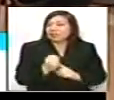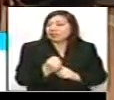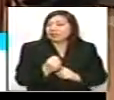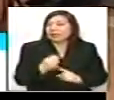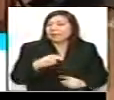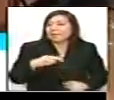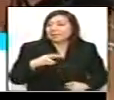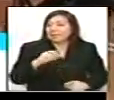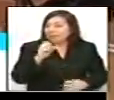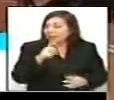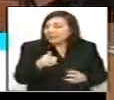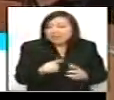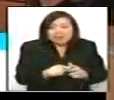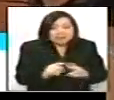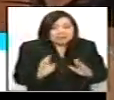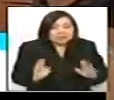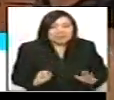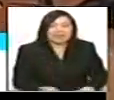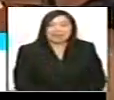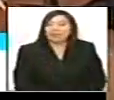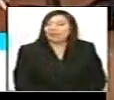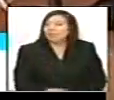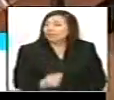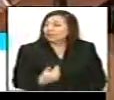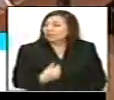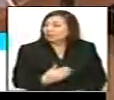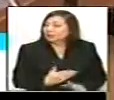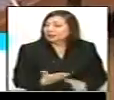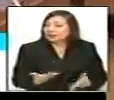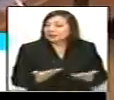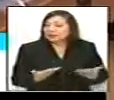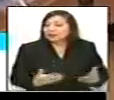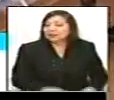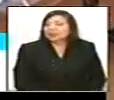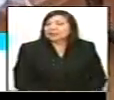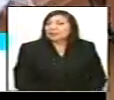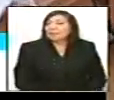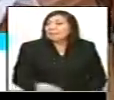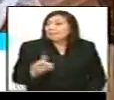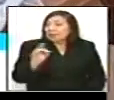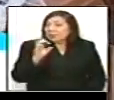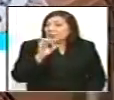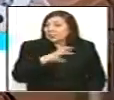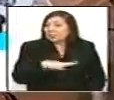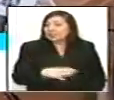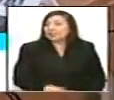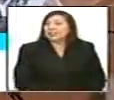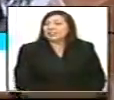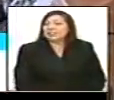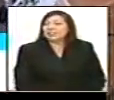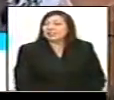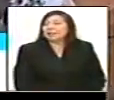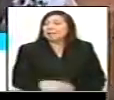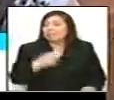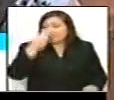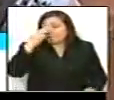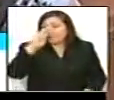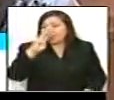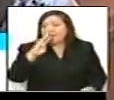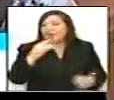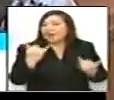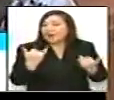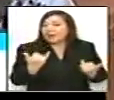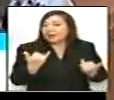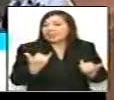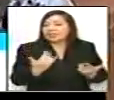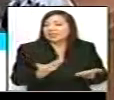minería. Así han nacido. Entonces no debemos olvidar esa realidad, lo que ocurre en Bolivia, Perú, Chile, en México. Entonces ese es